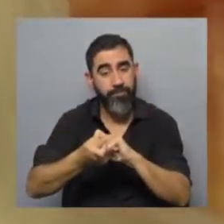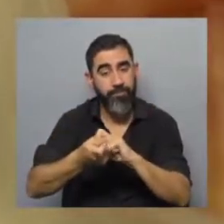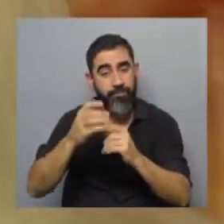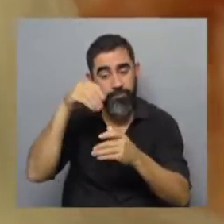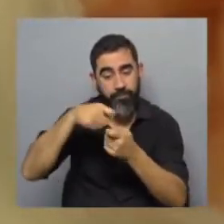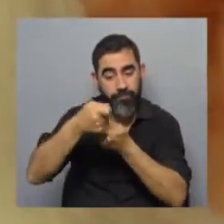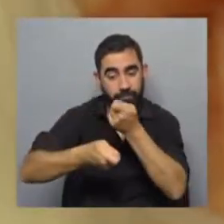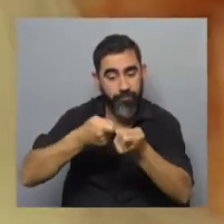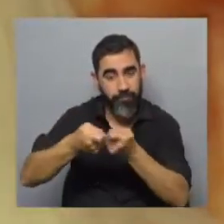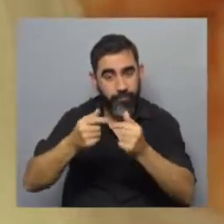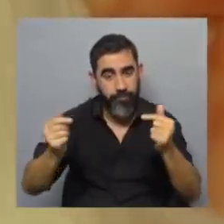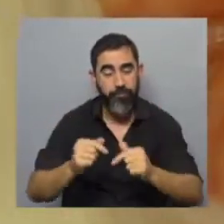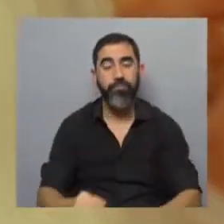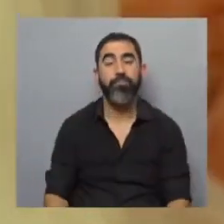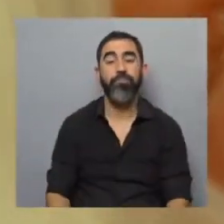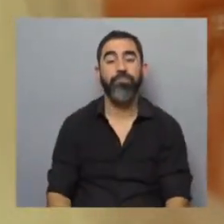composición.